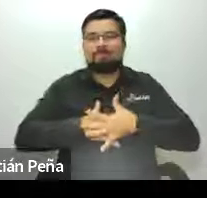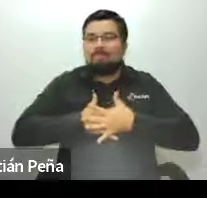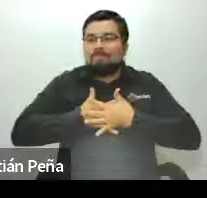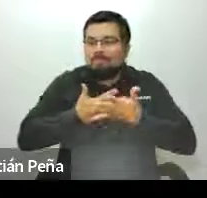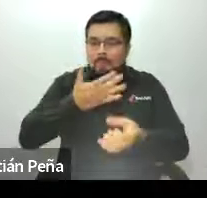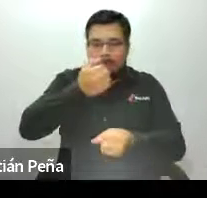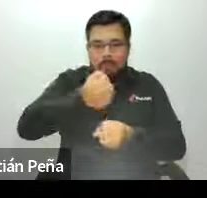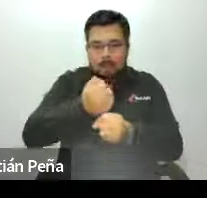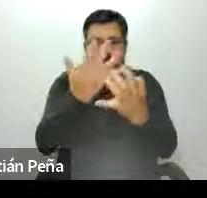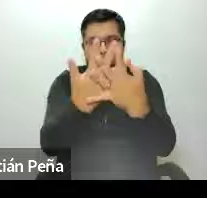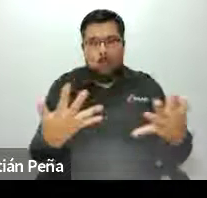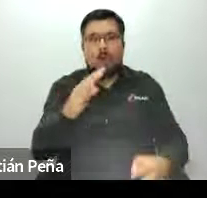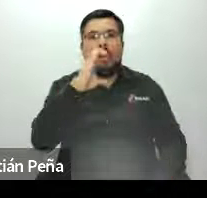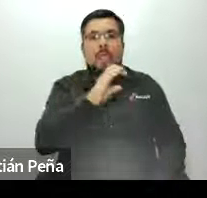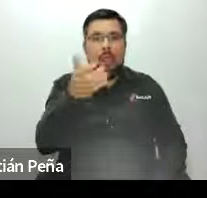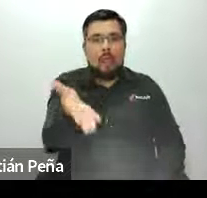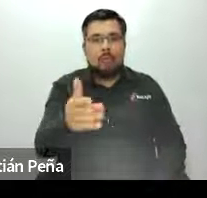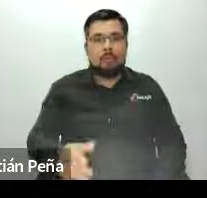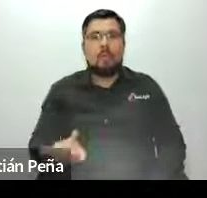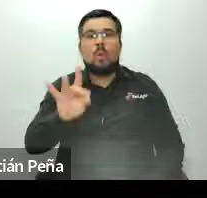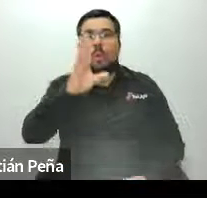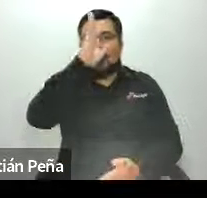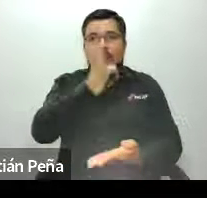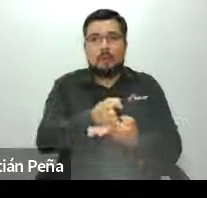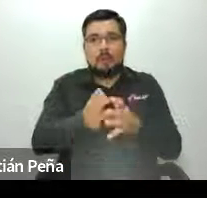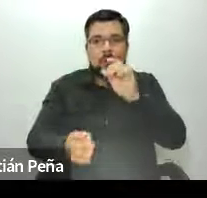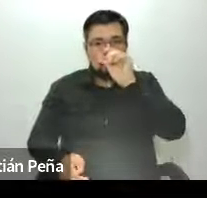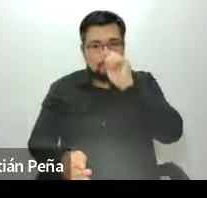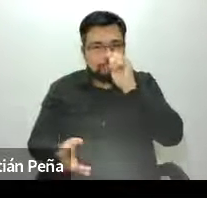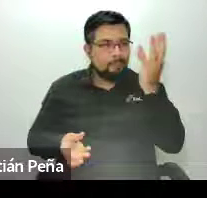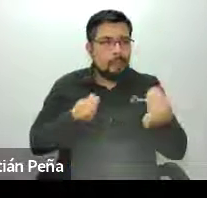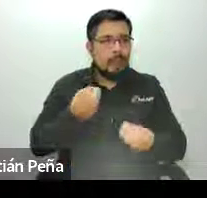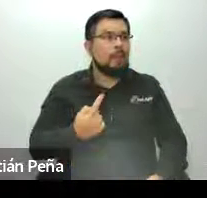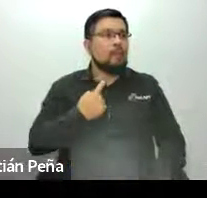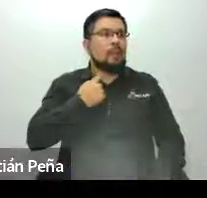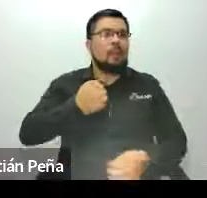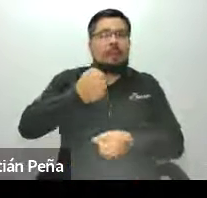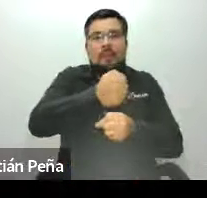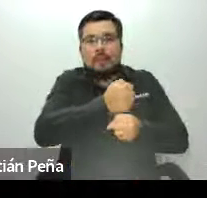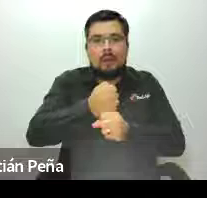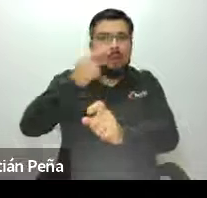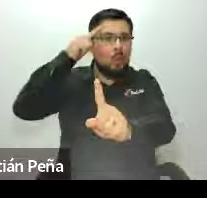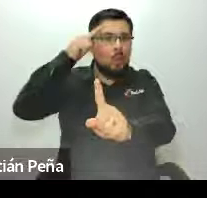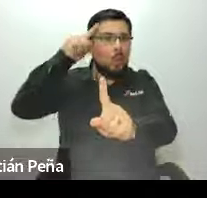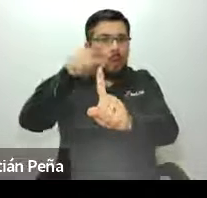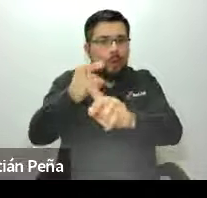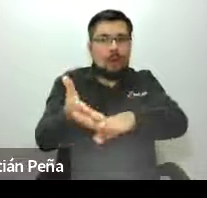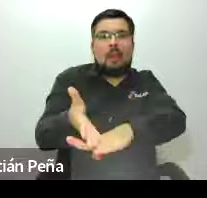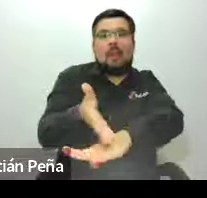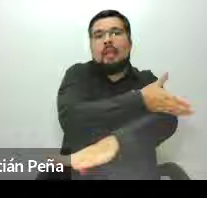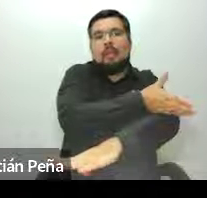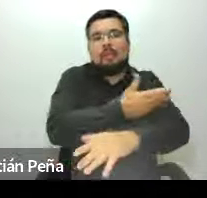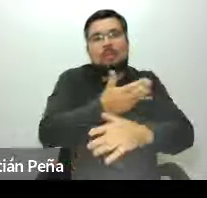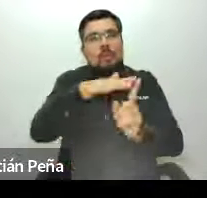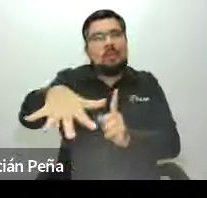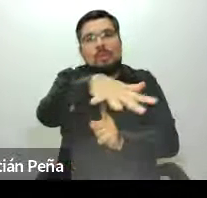del curso y solo tomaremos decisiones que impliquen, ¿no es cierto?, trabajar con objetivos quizás muy anteriores frente a casos muy